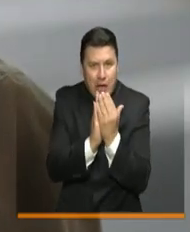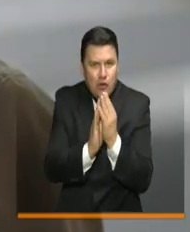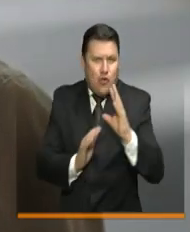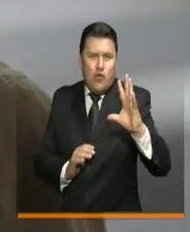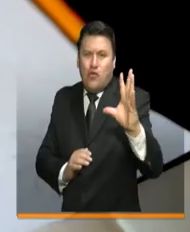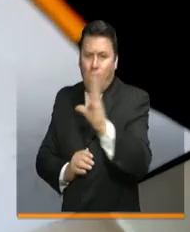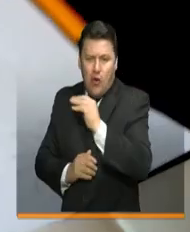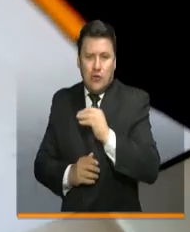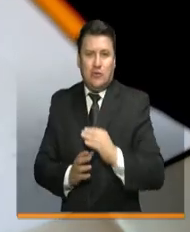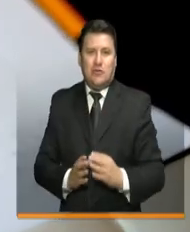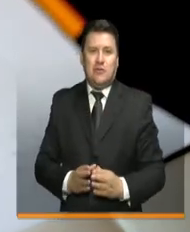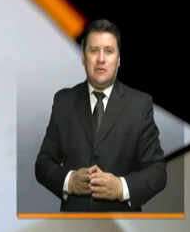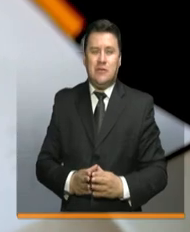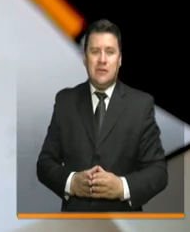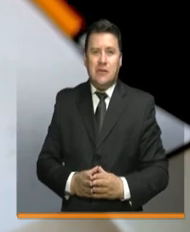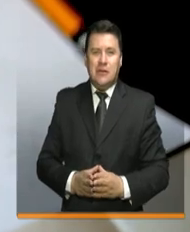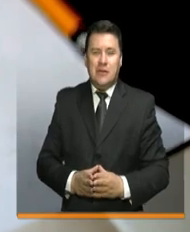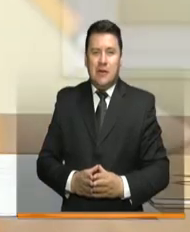de todos.